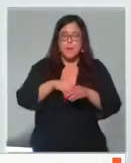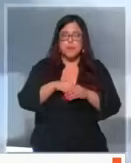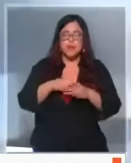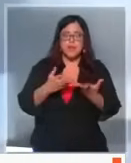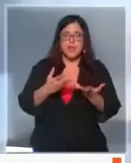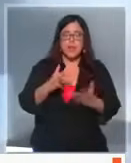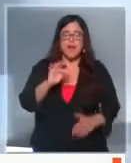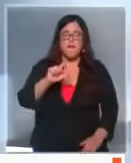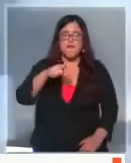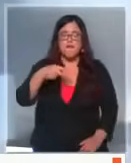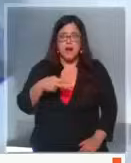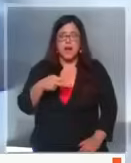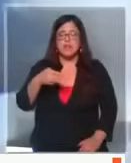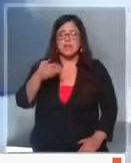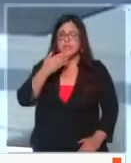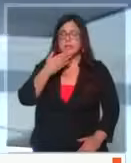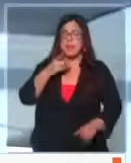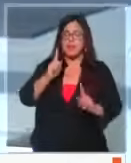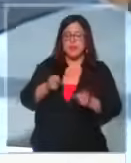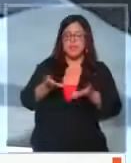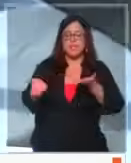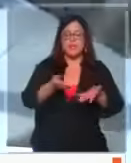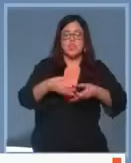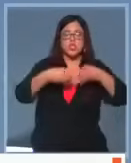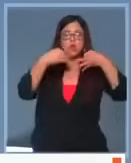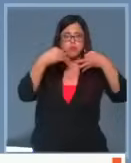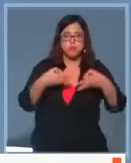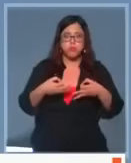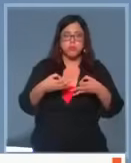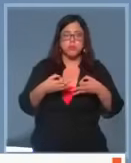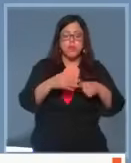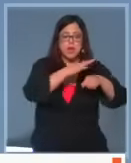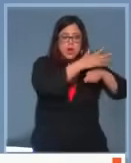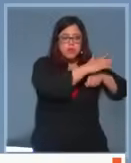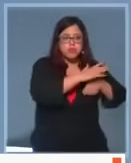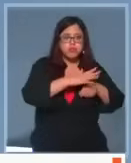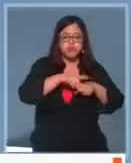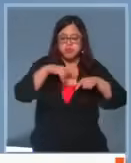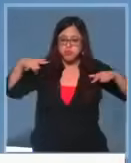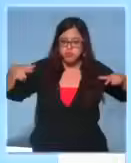Fuerza Aérea y que tienen el deber de entregar un servicio de excelencia tanto en aire como en tierra a la comunidad.